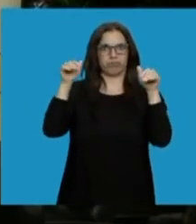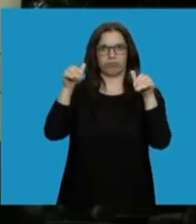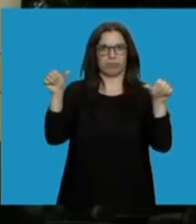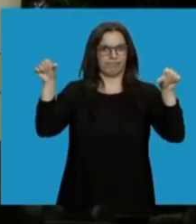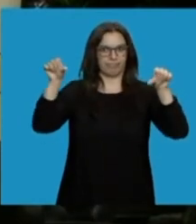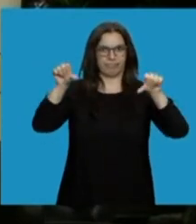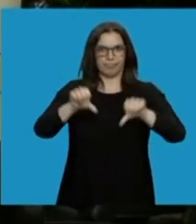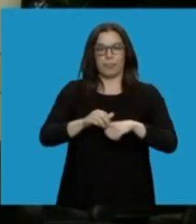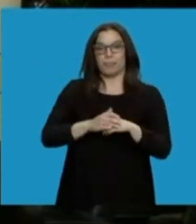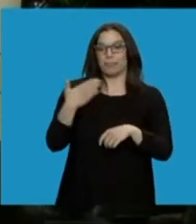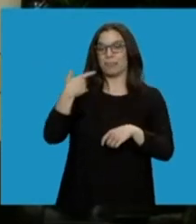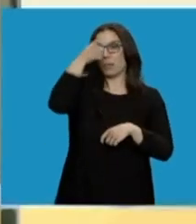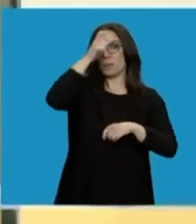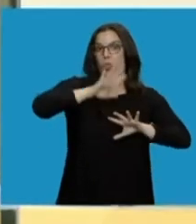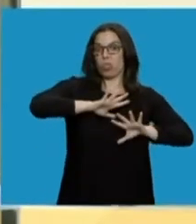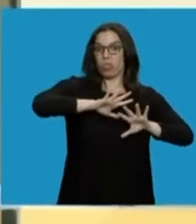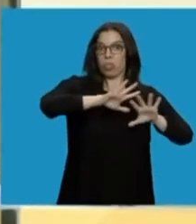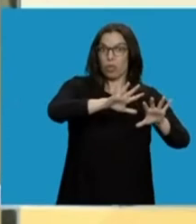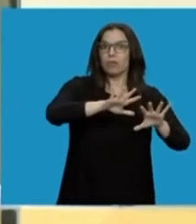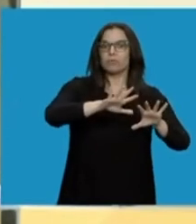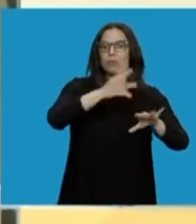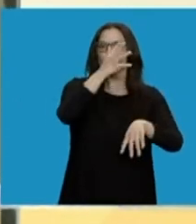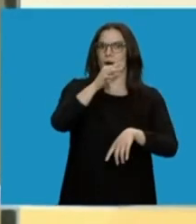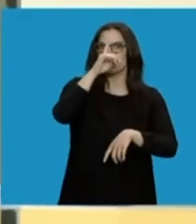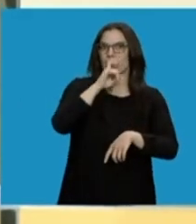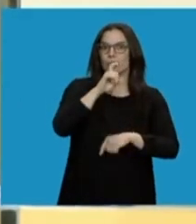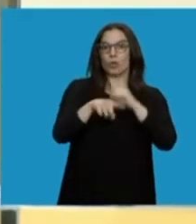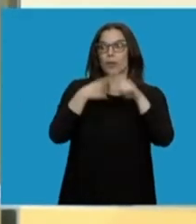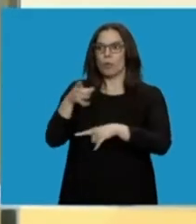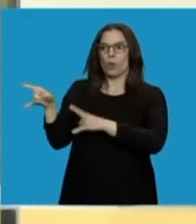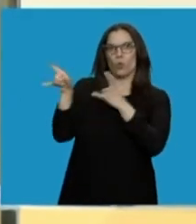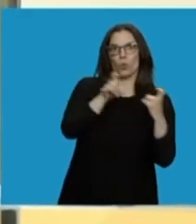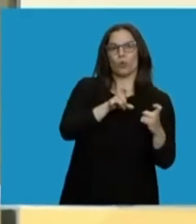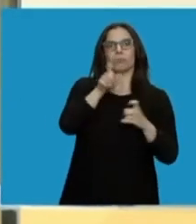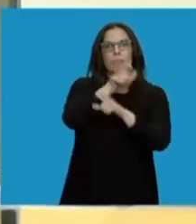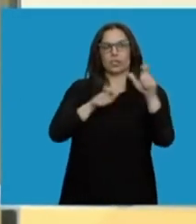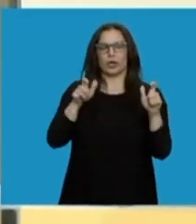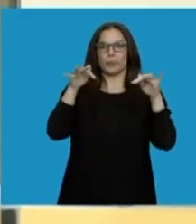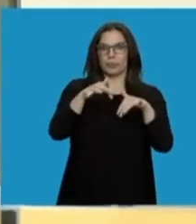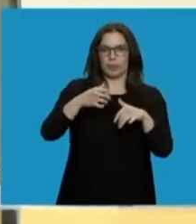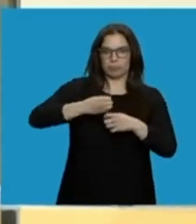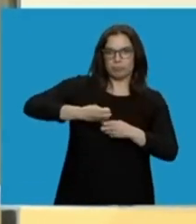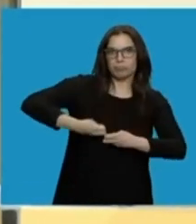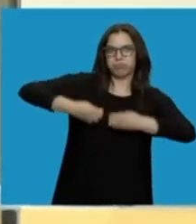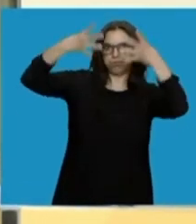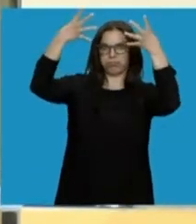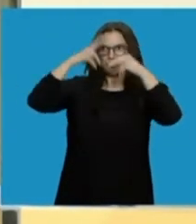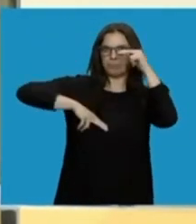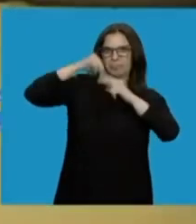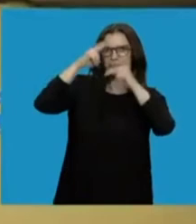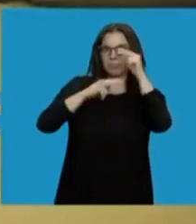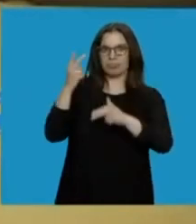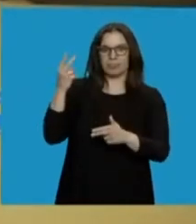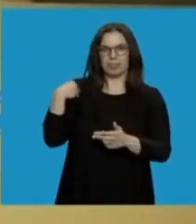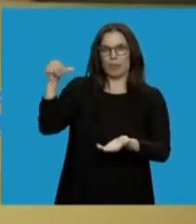repobló una aldea abandonada después de 40 años en medio del monte, que levantó un rascacielos, entre comillas, en el